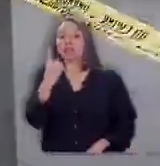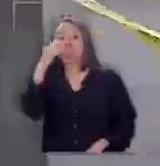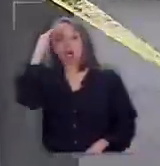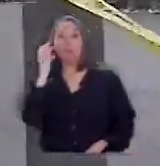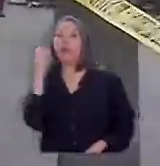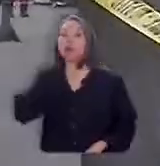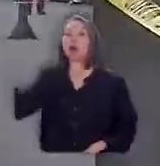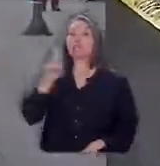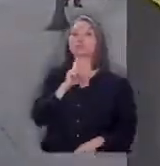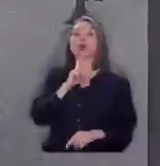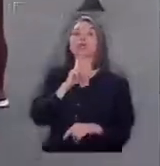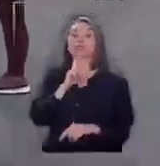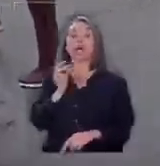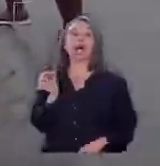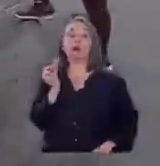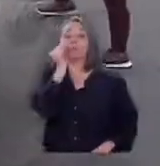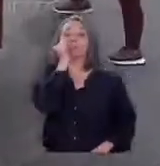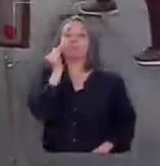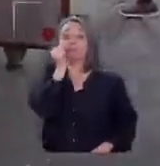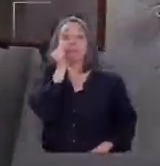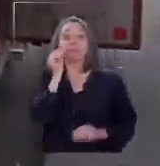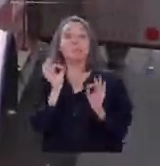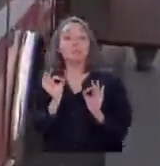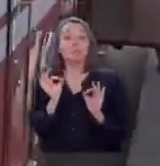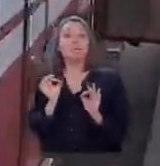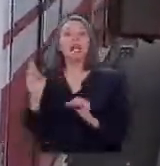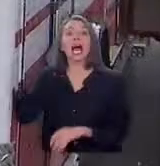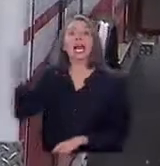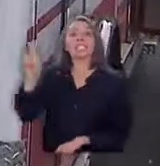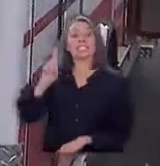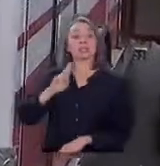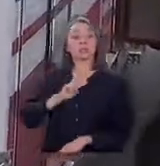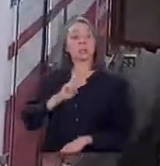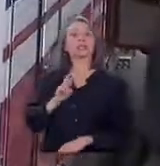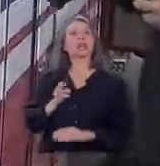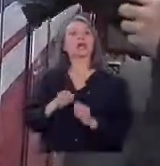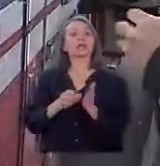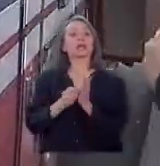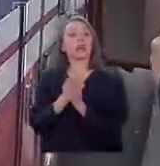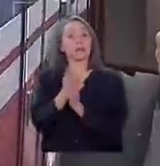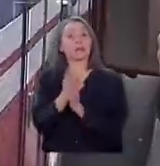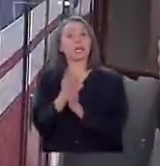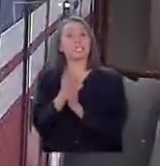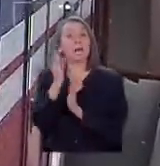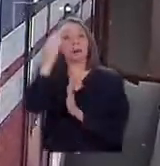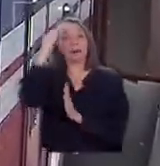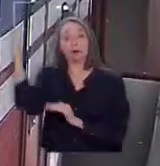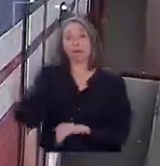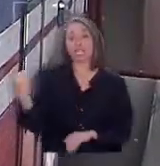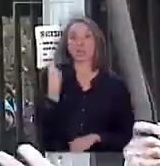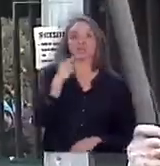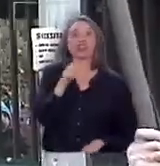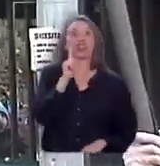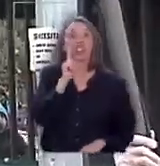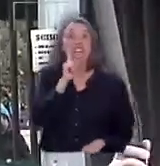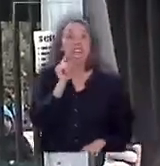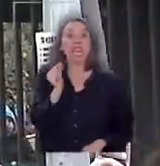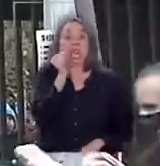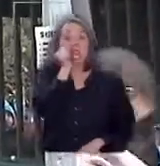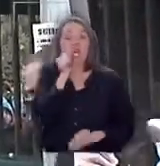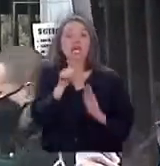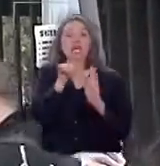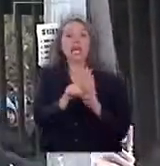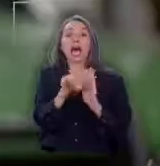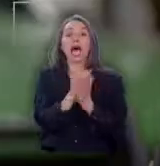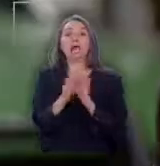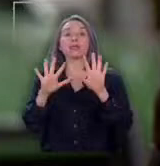y finalmente es a raíz de de de ese resultado que comienza una cuarentena a partir de ese día la cual era hasta el día